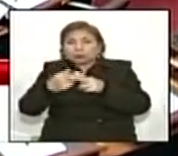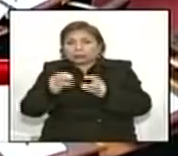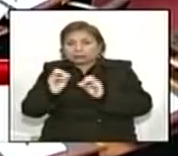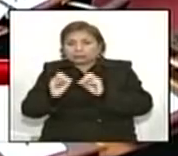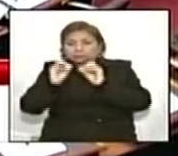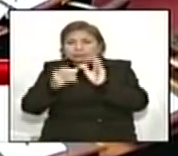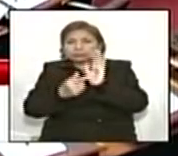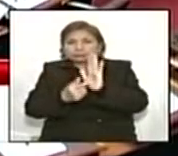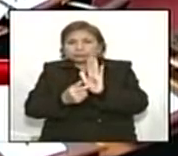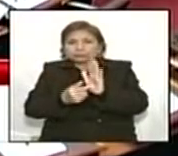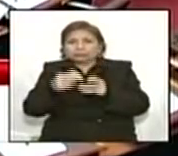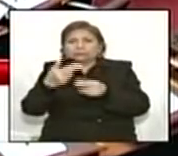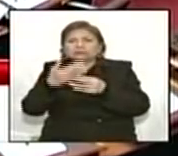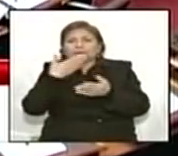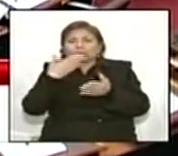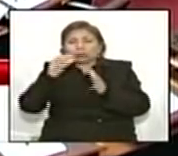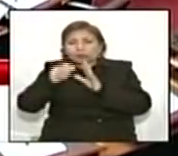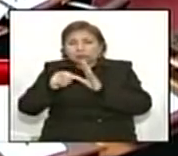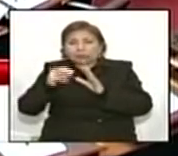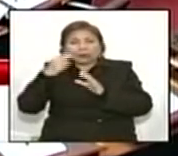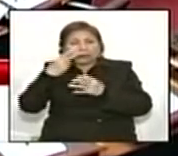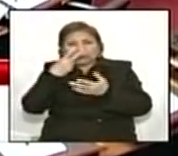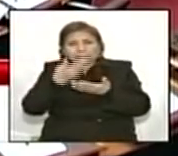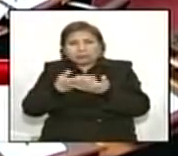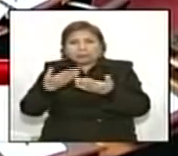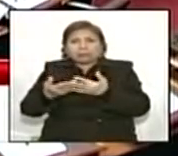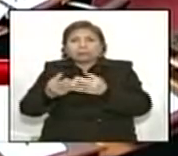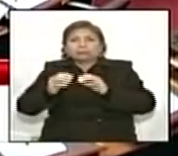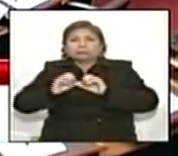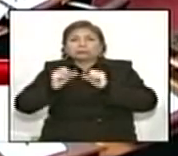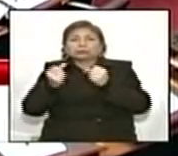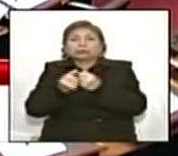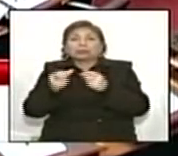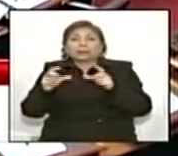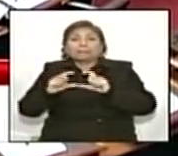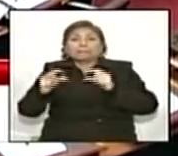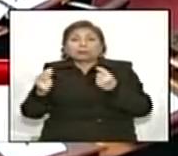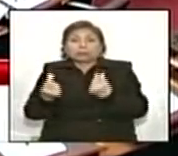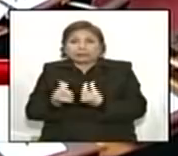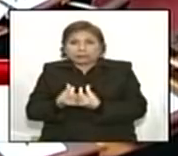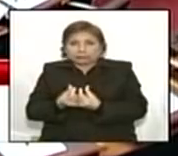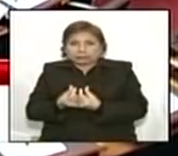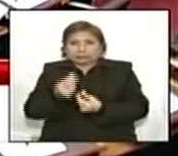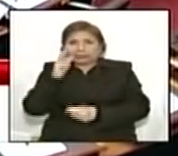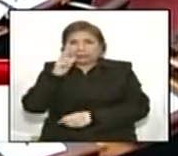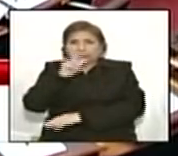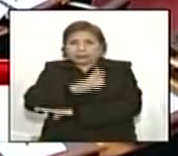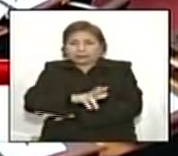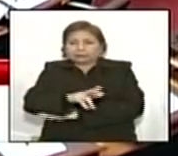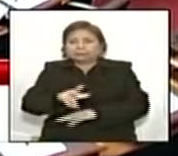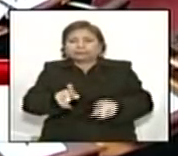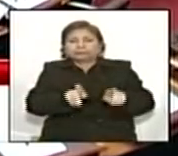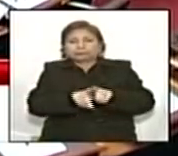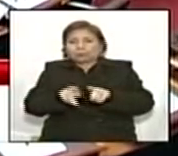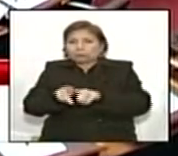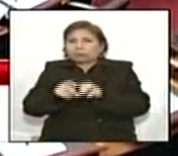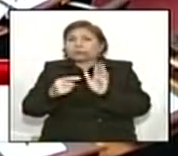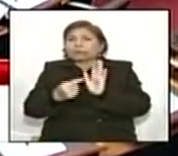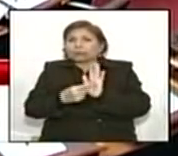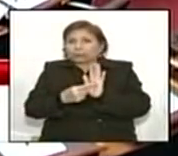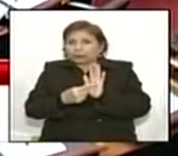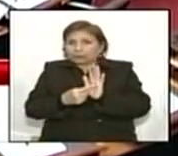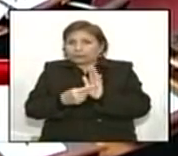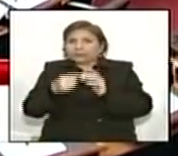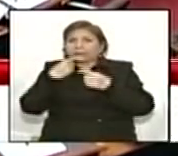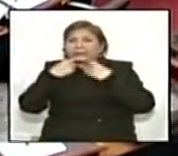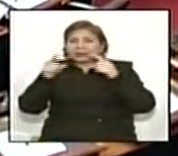Popular. Es cierto que también está fragmentada, pero y ahí va a tocar que el Ejecutivo o que el presidente se mueva, porque si se mantiene